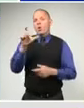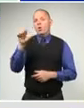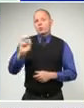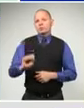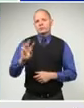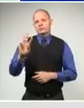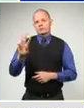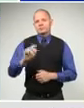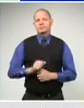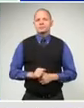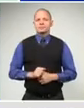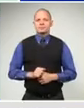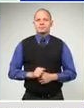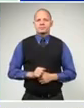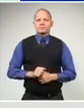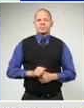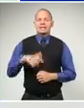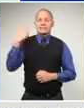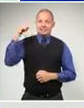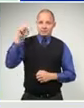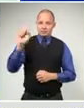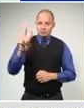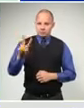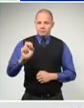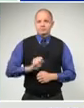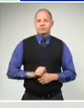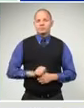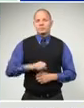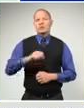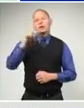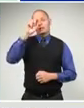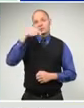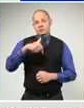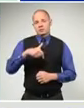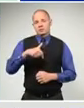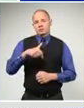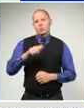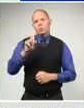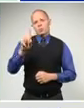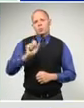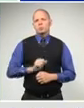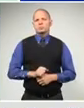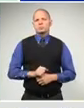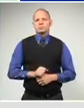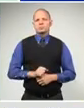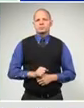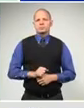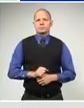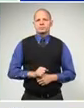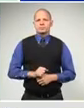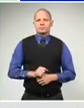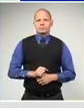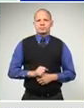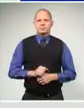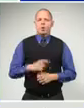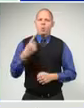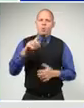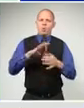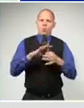3, Sandino con 2 y San Juan y Martínez 1 de cada uno.